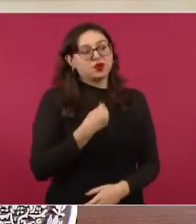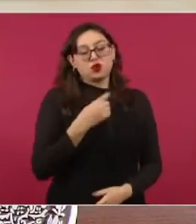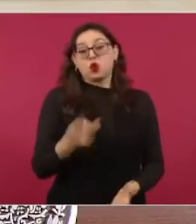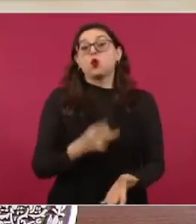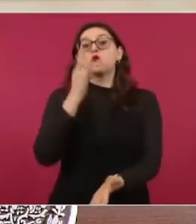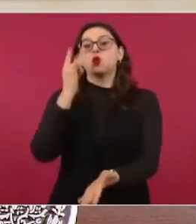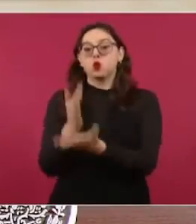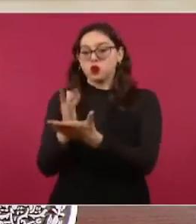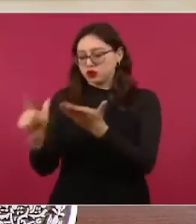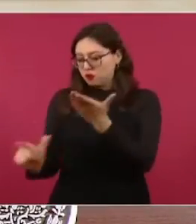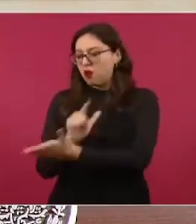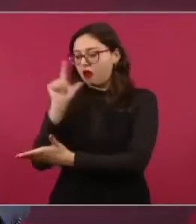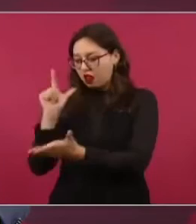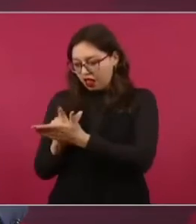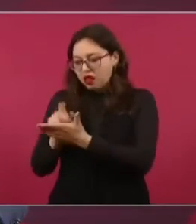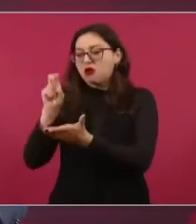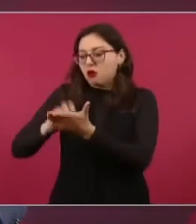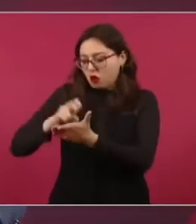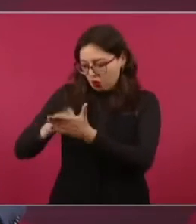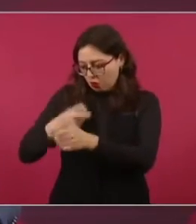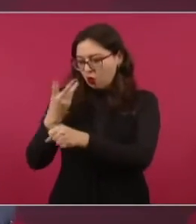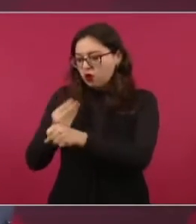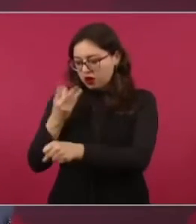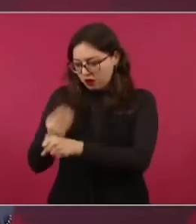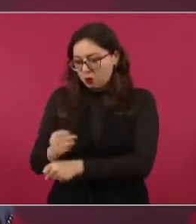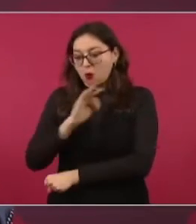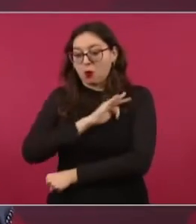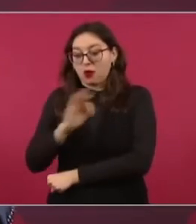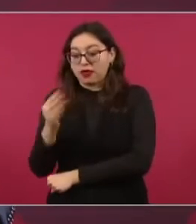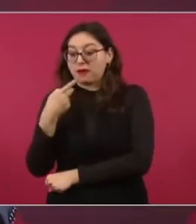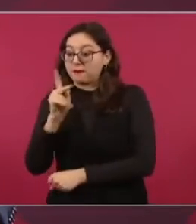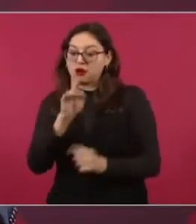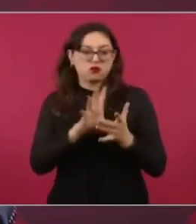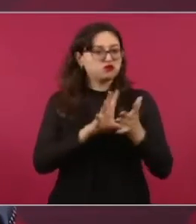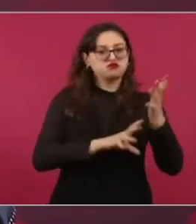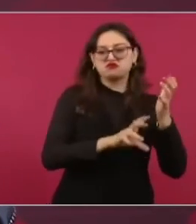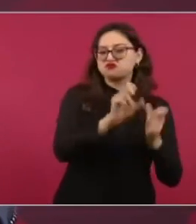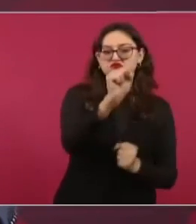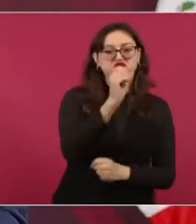tenga presente que se vota por 3 cosas.